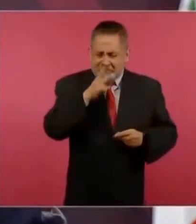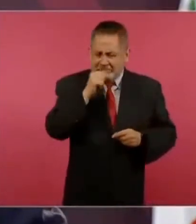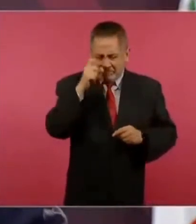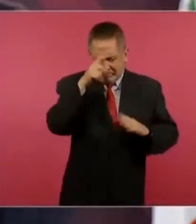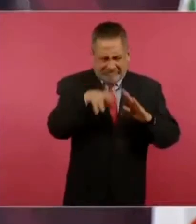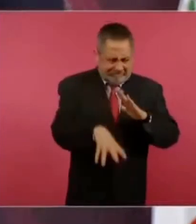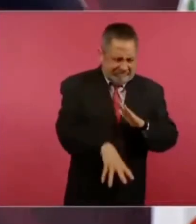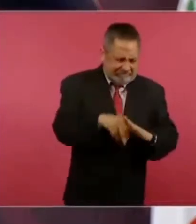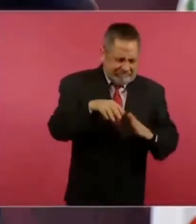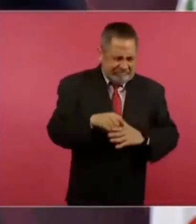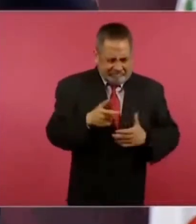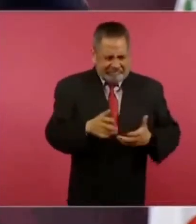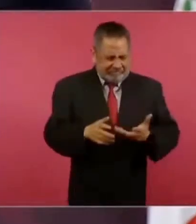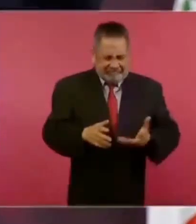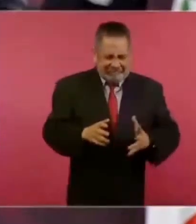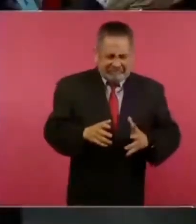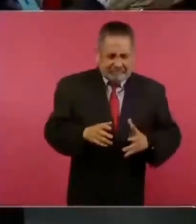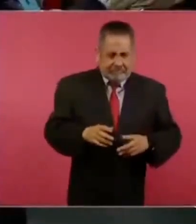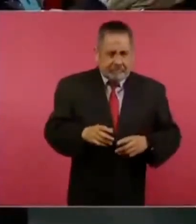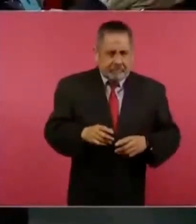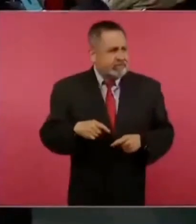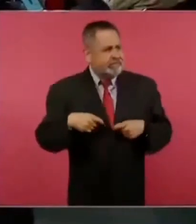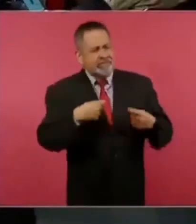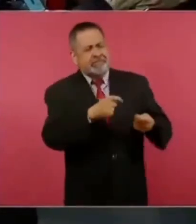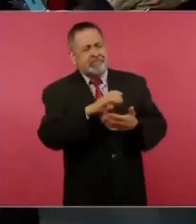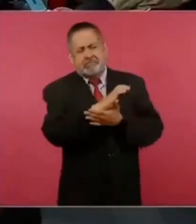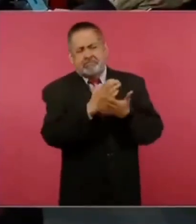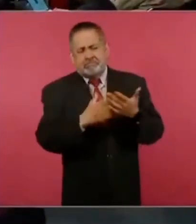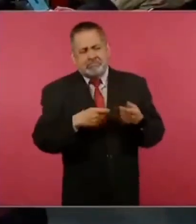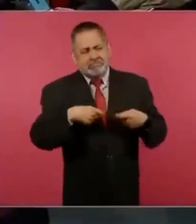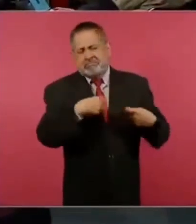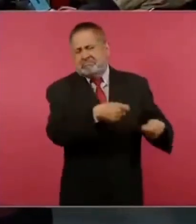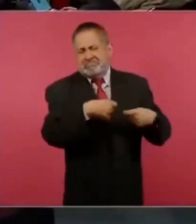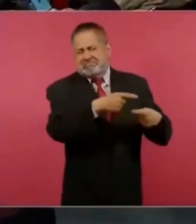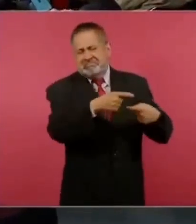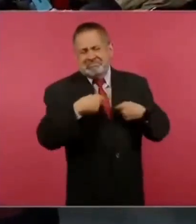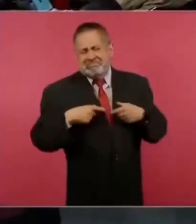petróleo. ¿Por qué entregaban los contratos allá?